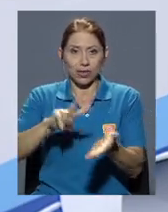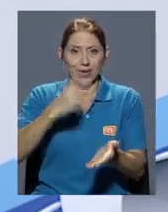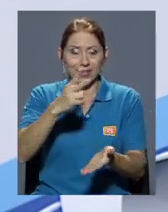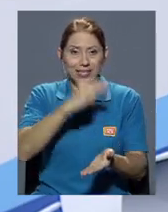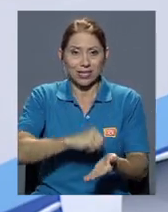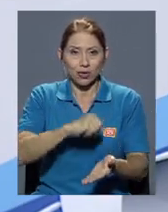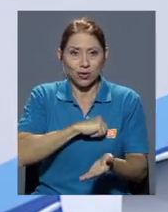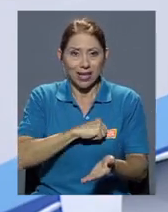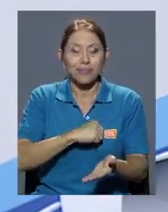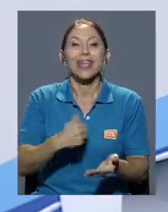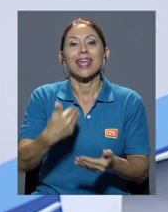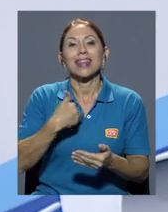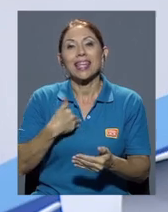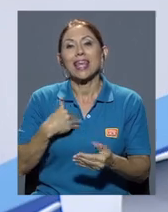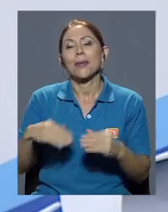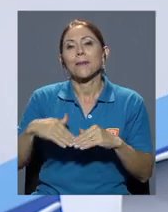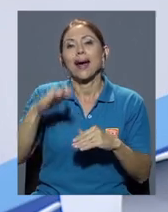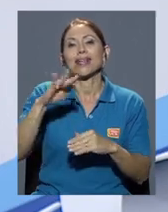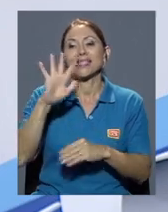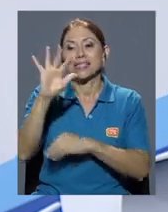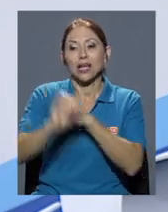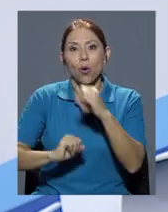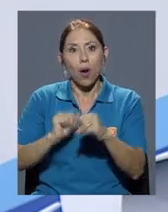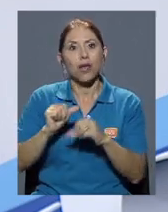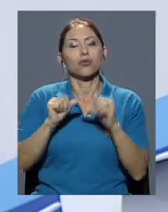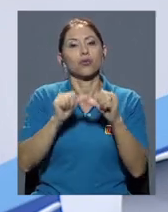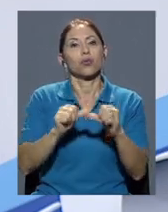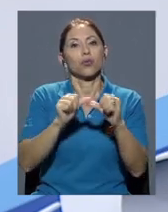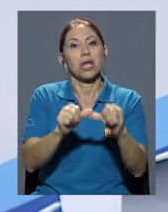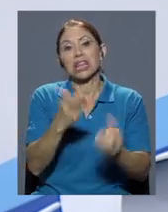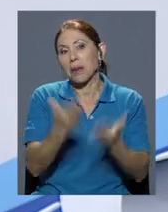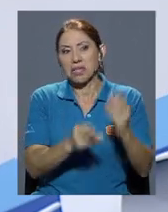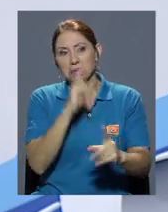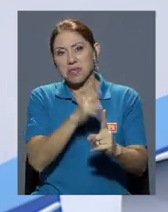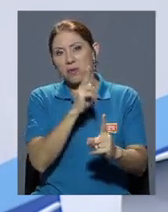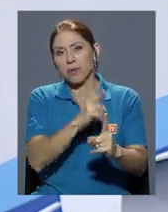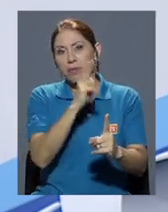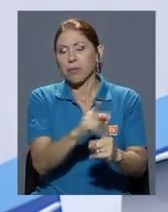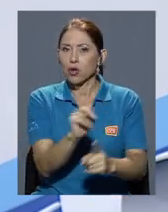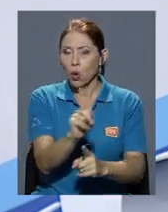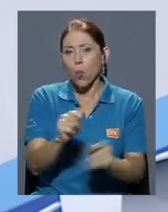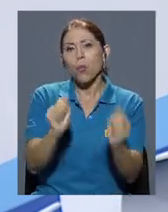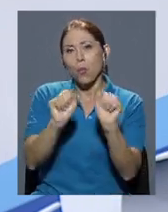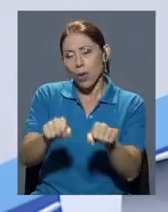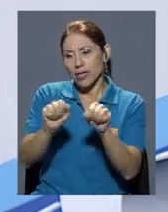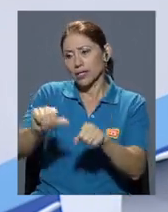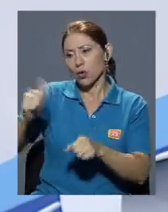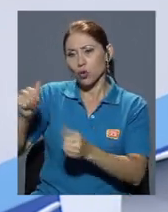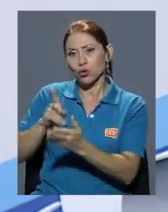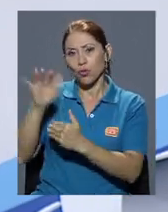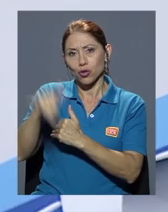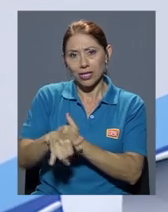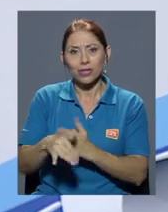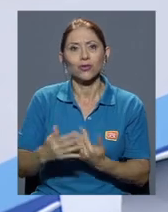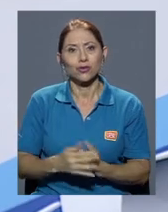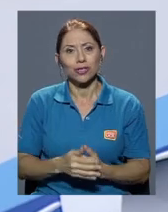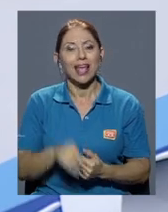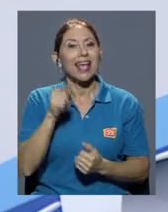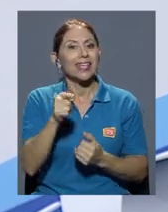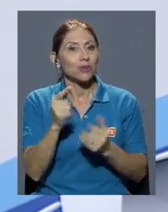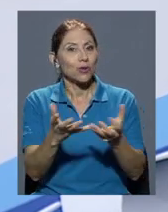que tiene más de cinco años de tenerlos no necesariamente el mismo proyecto pueden ser otros proyectos para lo que buscamos es eso